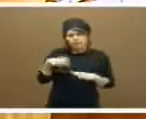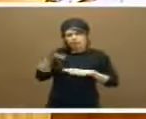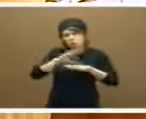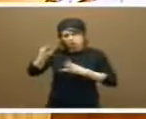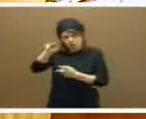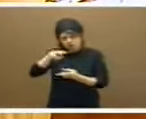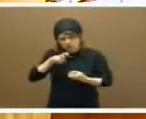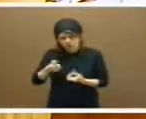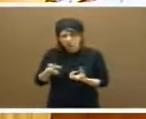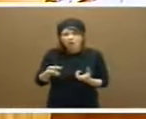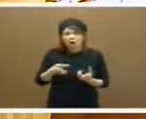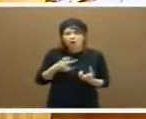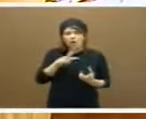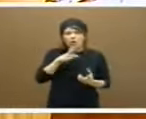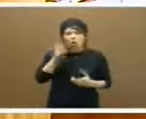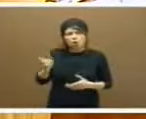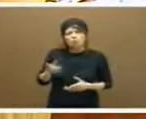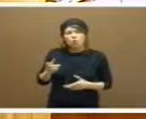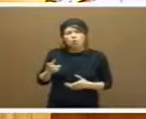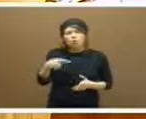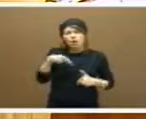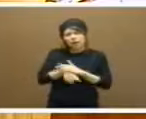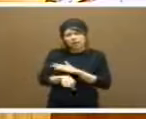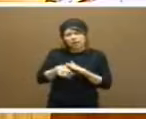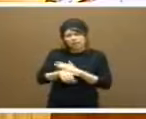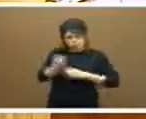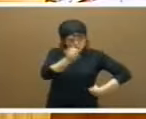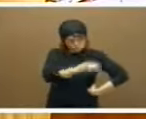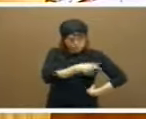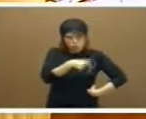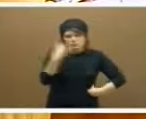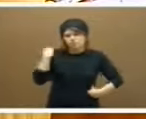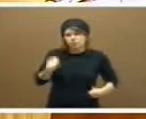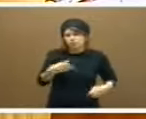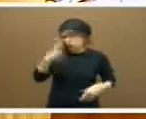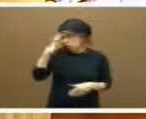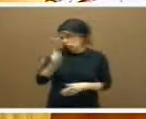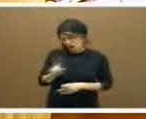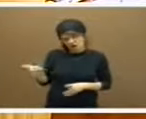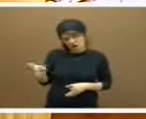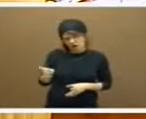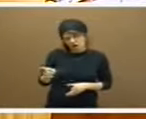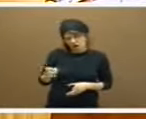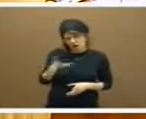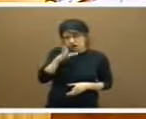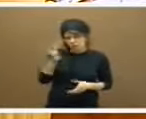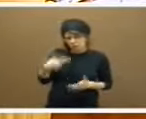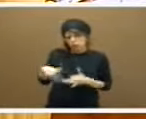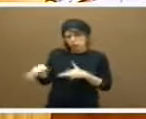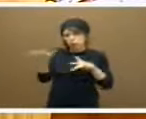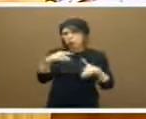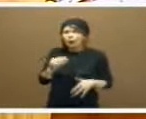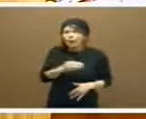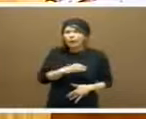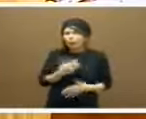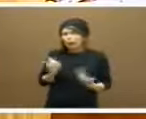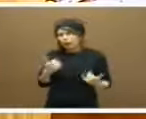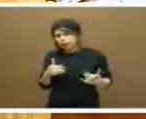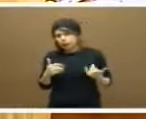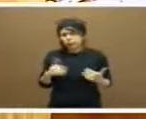de Hacienda, que es la autoridad de gestión de este fondo. Y no se crea usted lo que diga, que hay mucho agorero, mucha gente